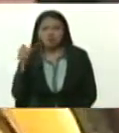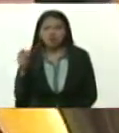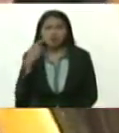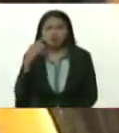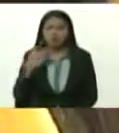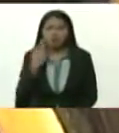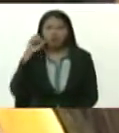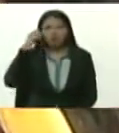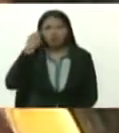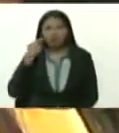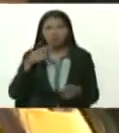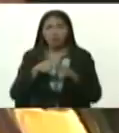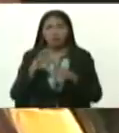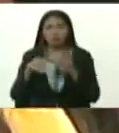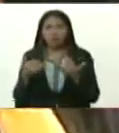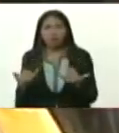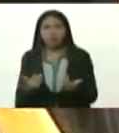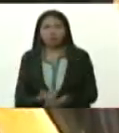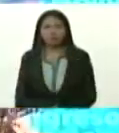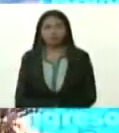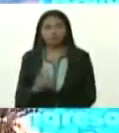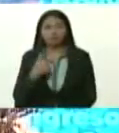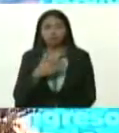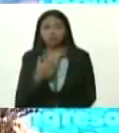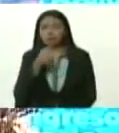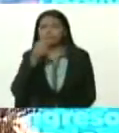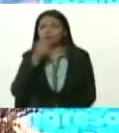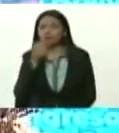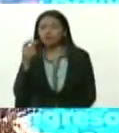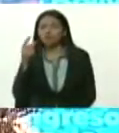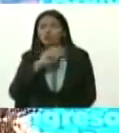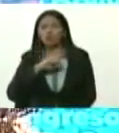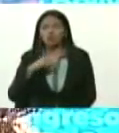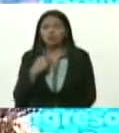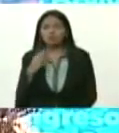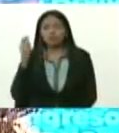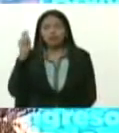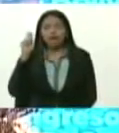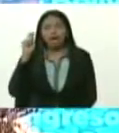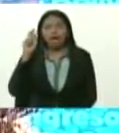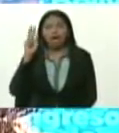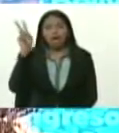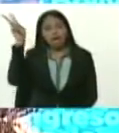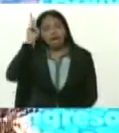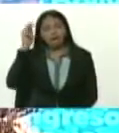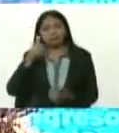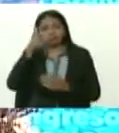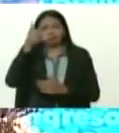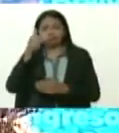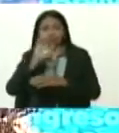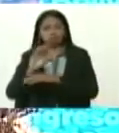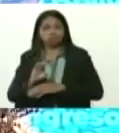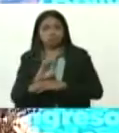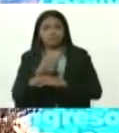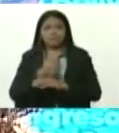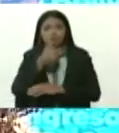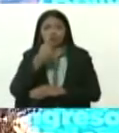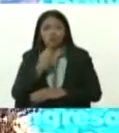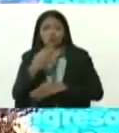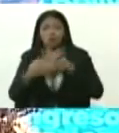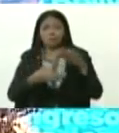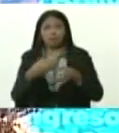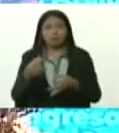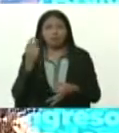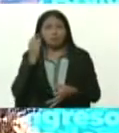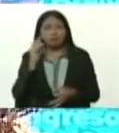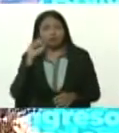puedes recordar ese momento? Yo quiero un micrófono para que nuestra chamana mayor Nuestra protectora mayor, Noelí Pocaterra,